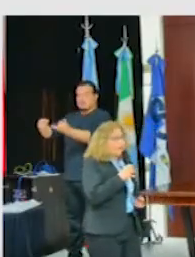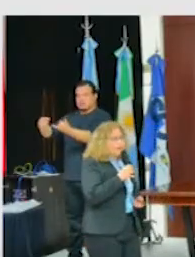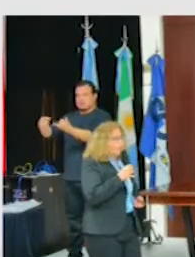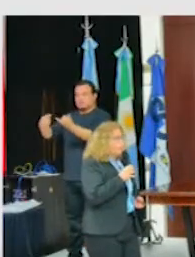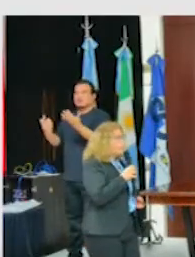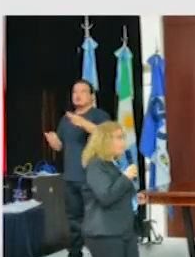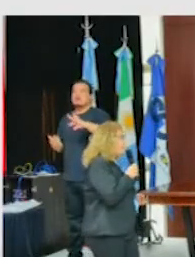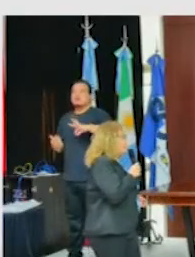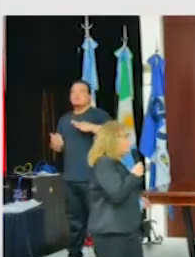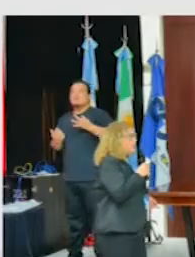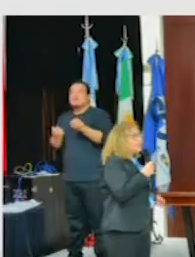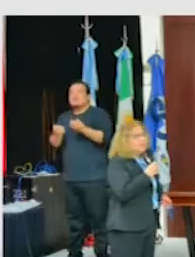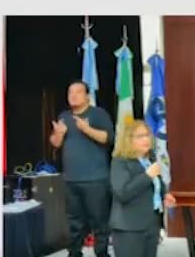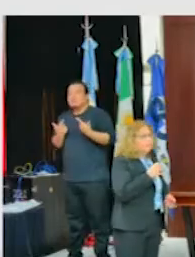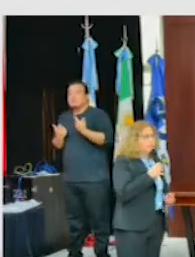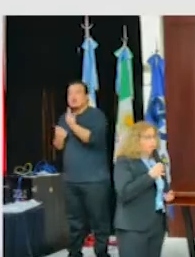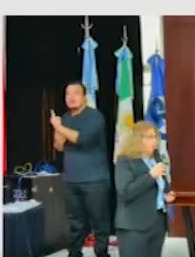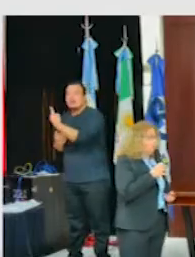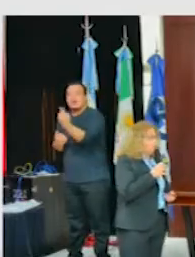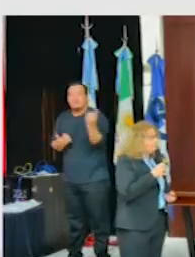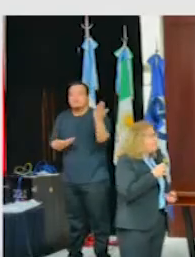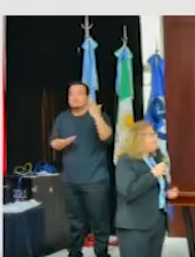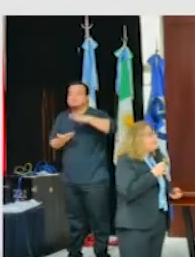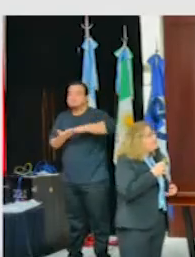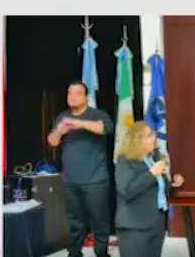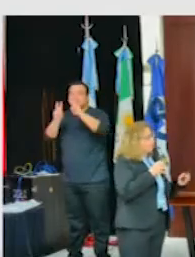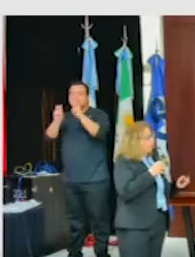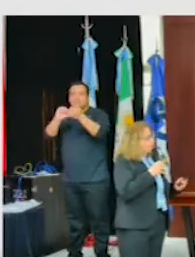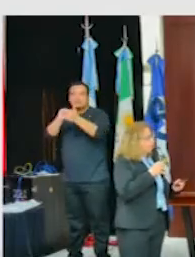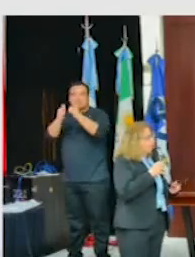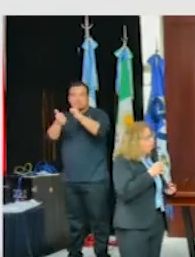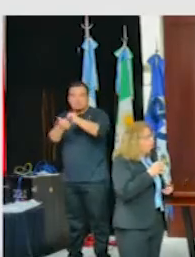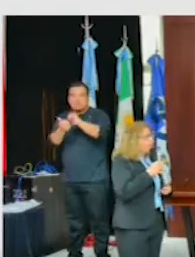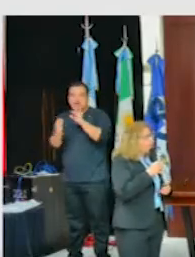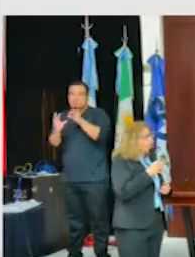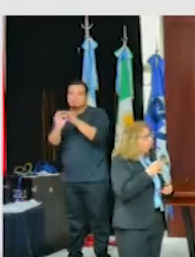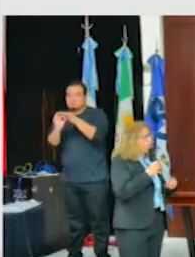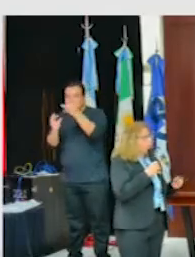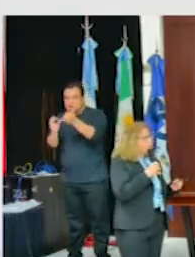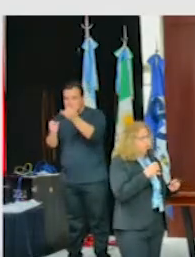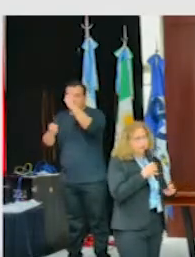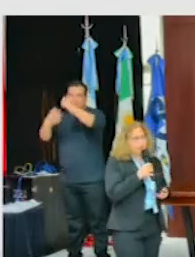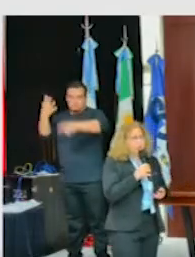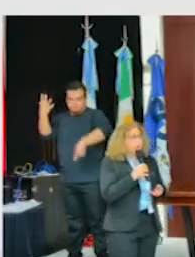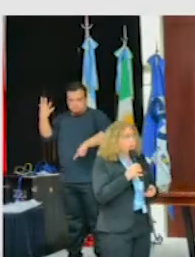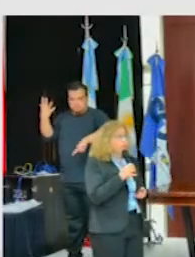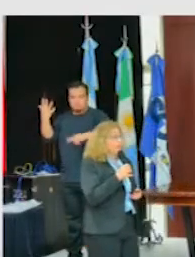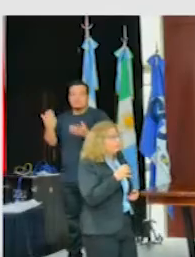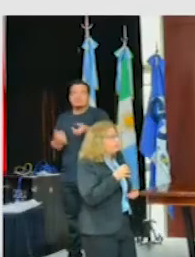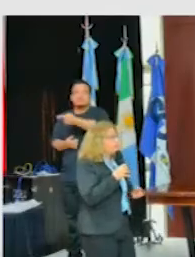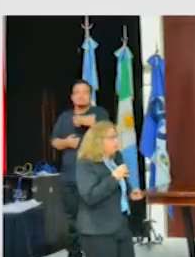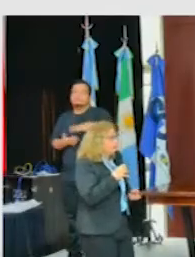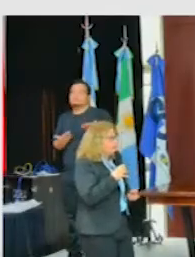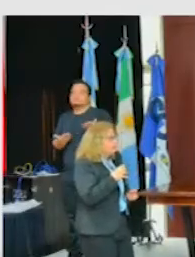ser humano, que al hablar de sexualidad en personas mayores exige una visión integral que comprende aspectos biológicos, psicológicos,